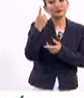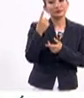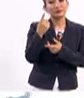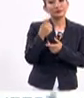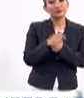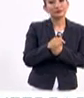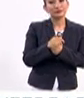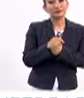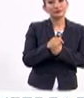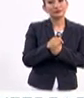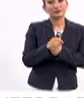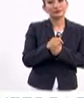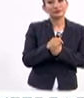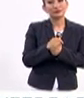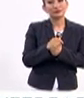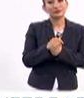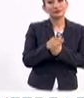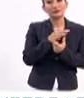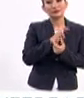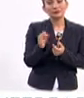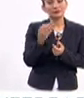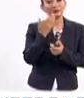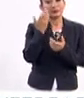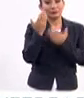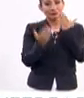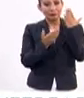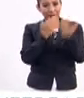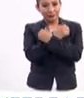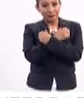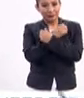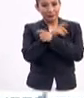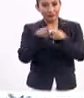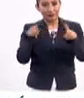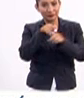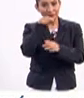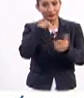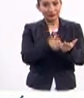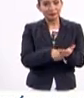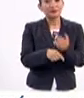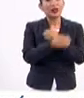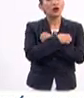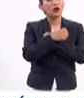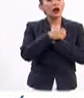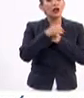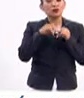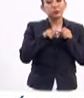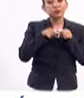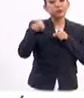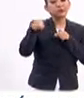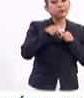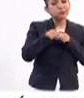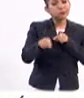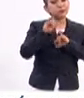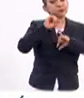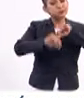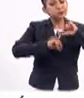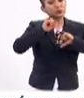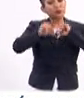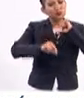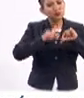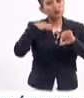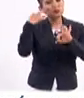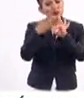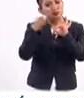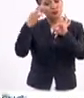y a estas nuevas posibilidades de que la educación llegara a muchos lugares. La educación a distancia se ha ido